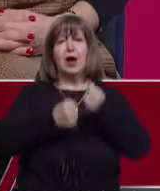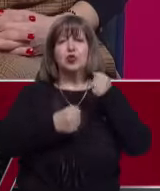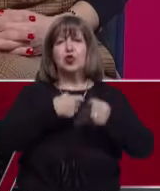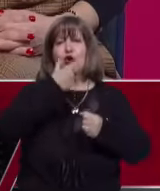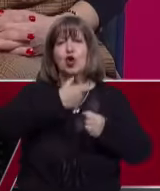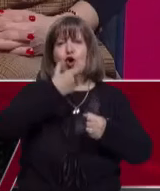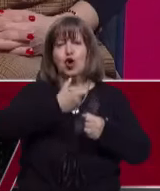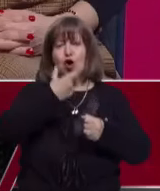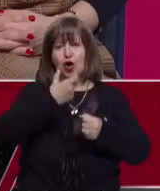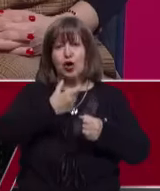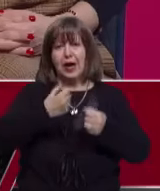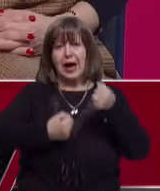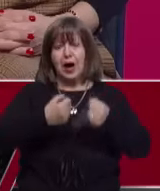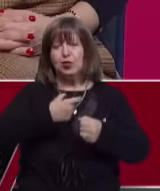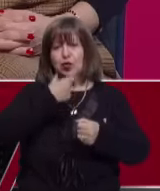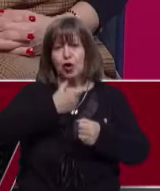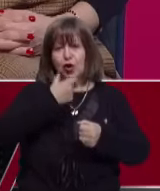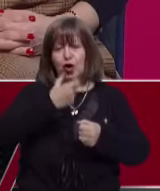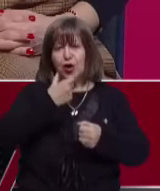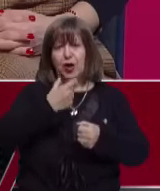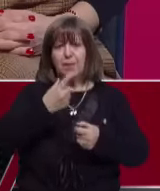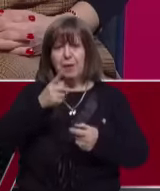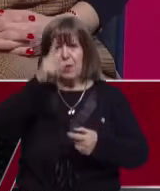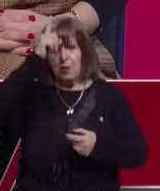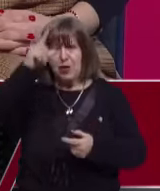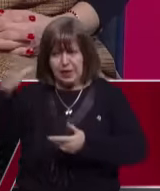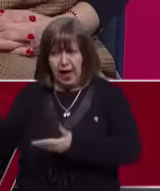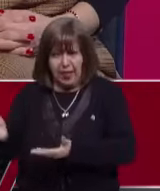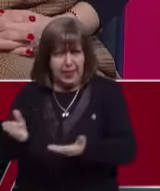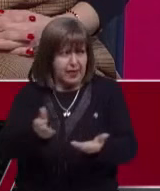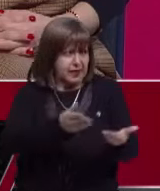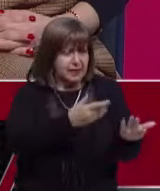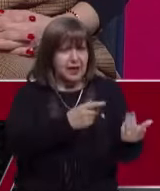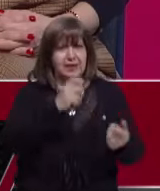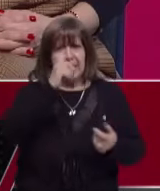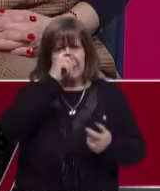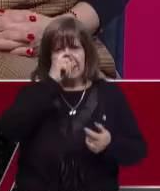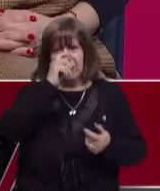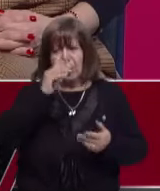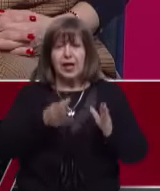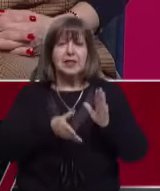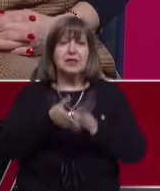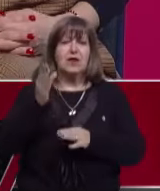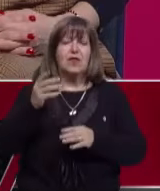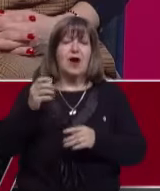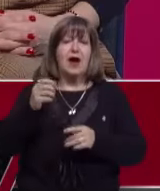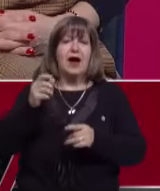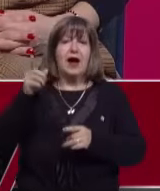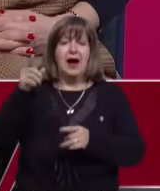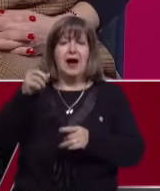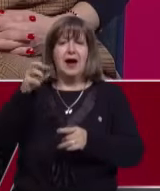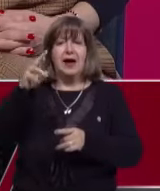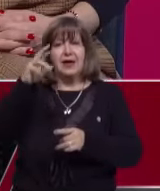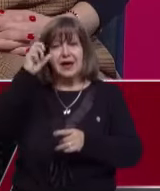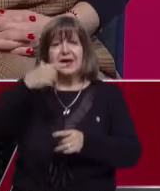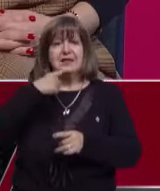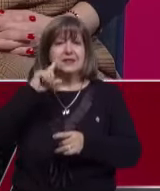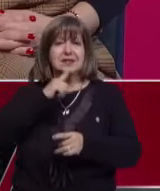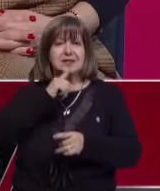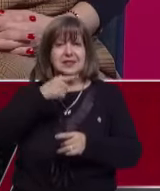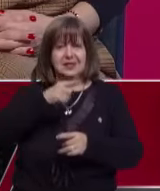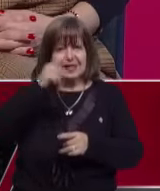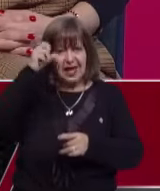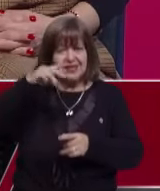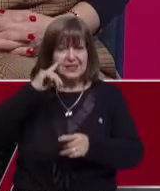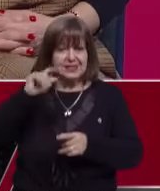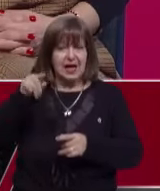fue Lamentablemente con una autorización trucha del comisario desde corrientes a resistencia Villa y tatti que es